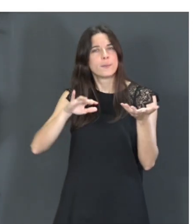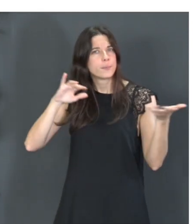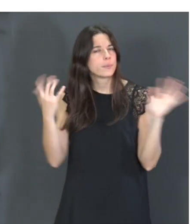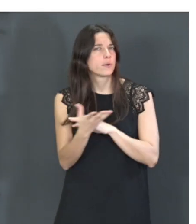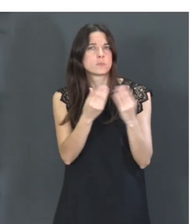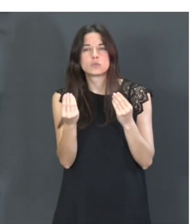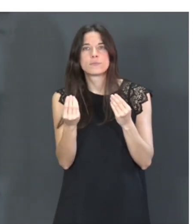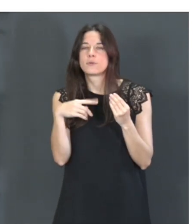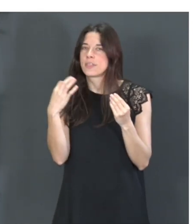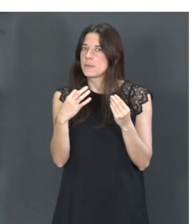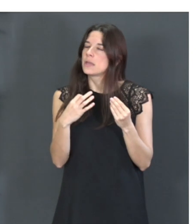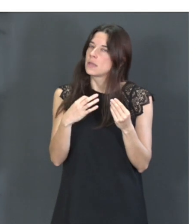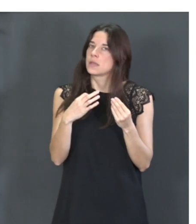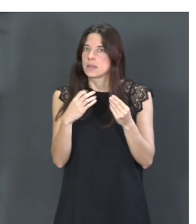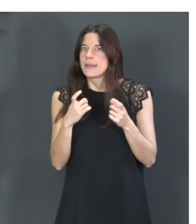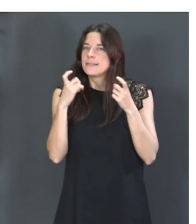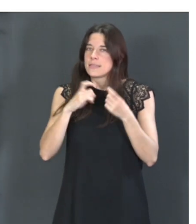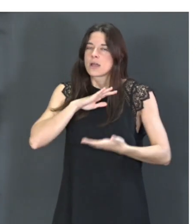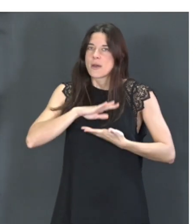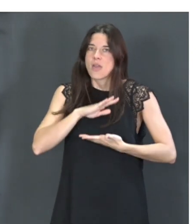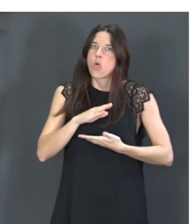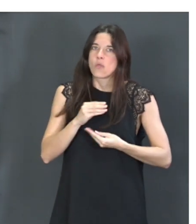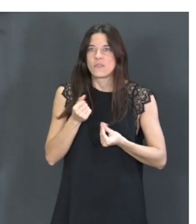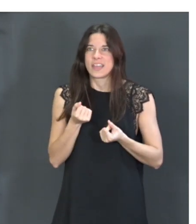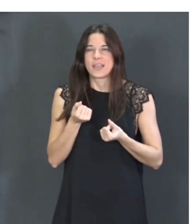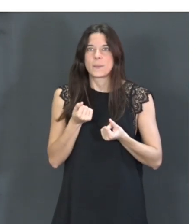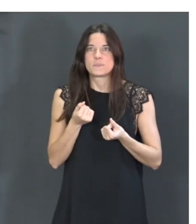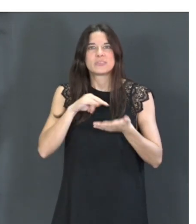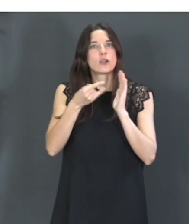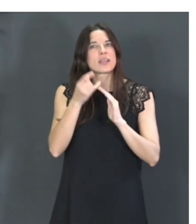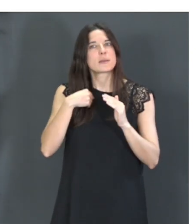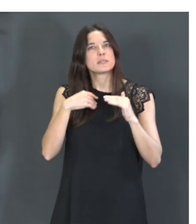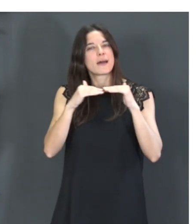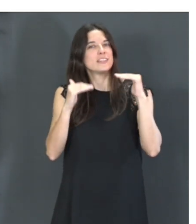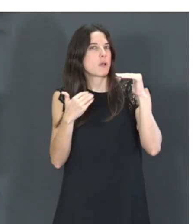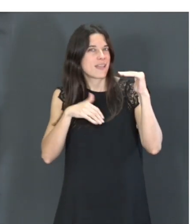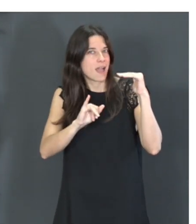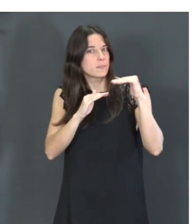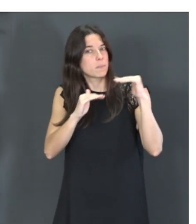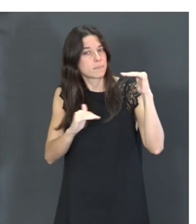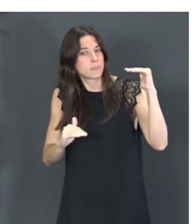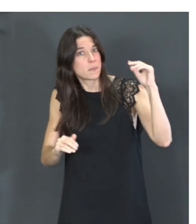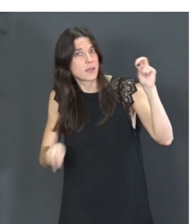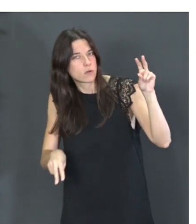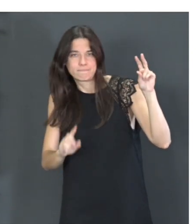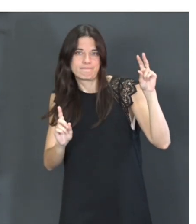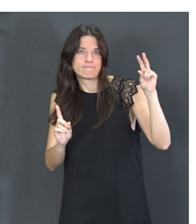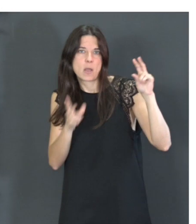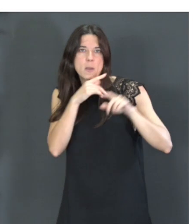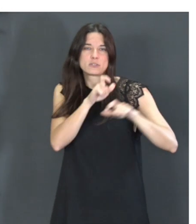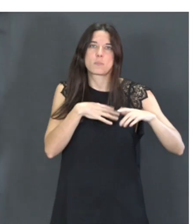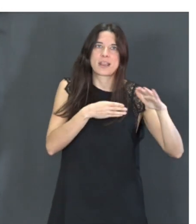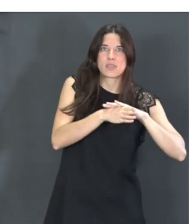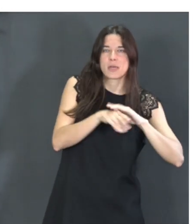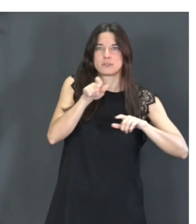que ser capaces de que esa tecnología no genere más desigualdades entre quien pueda acceder a ella y quien no pueda acceder a ellas. Y eso estoy